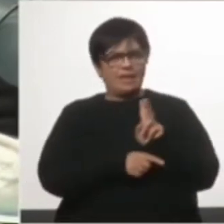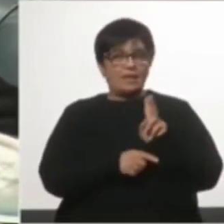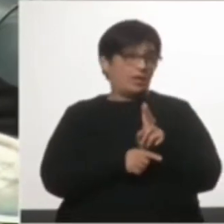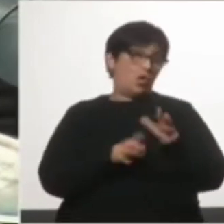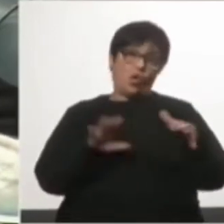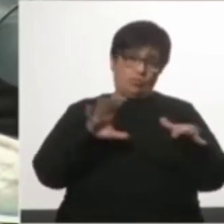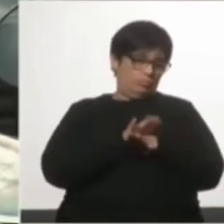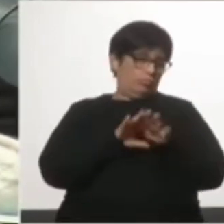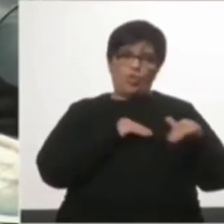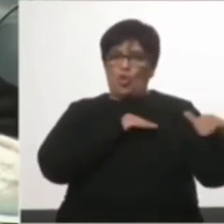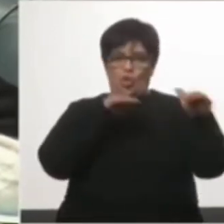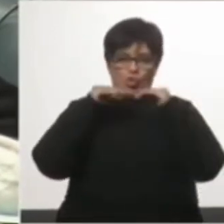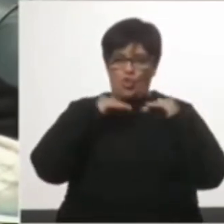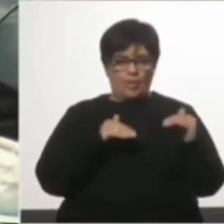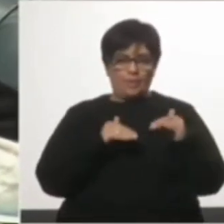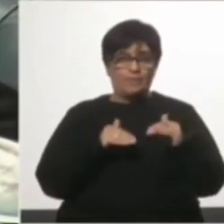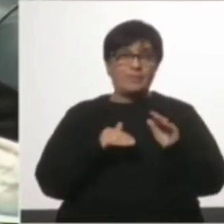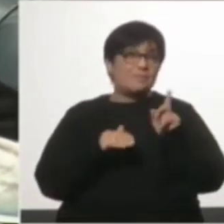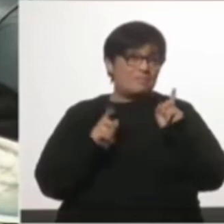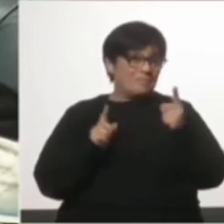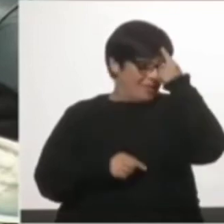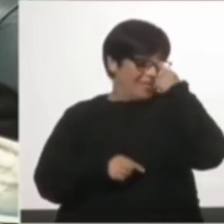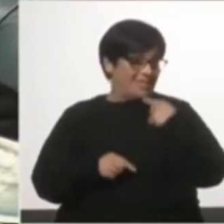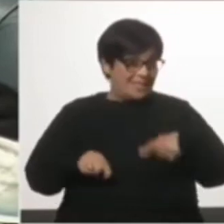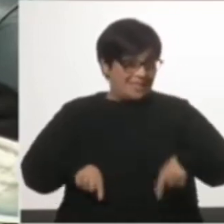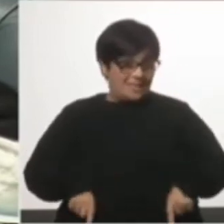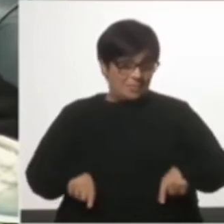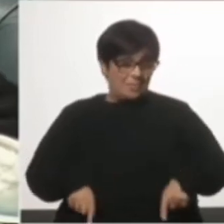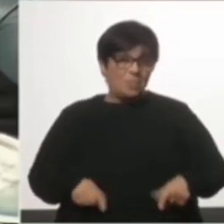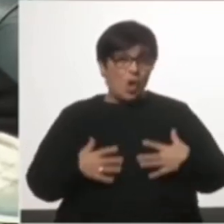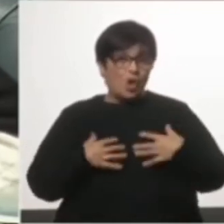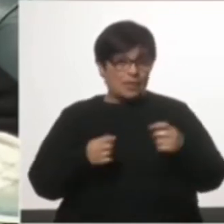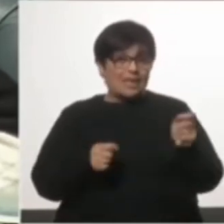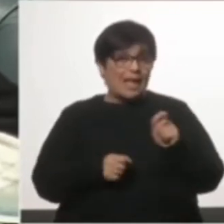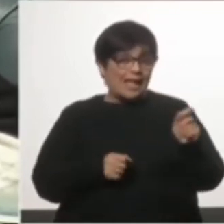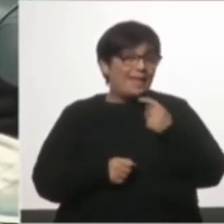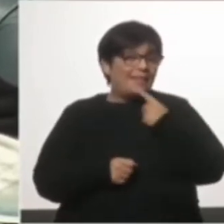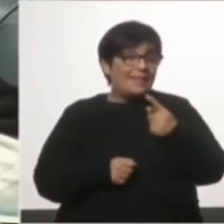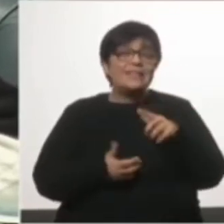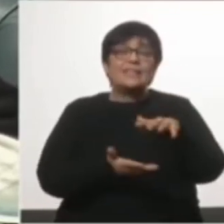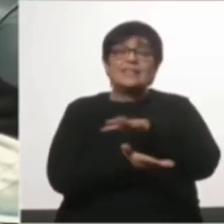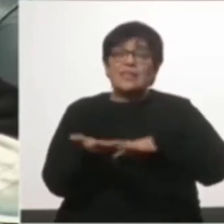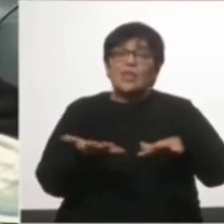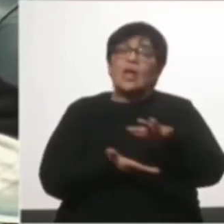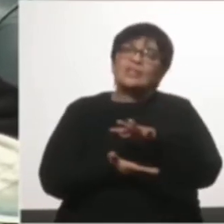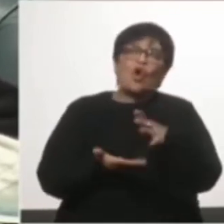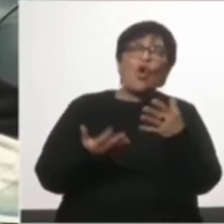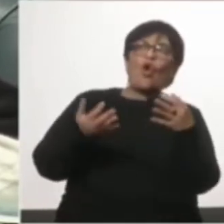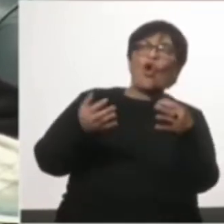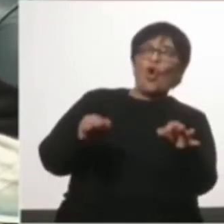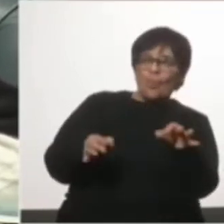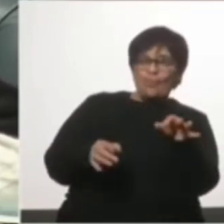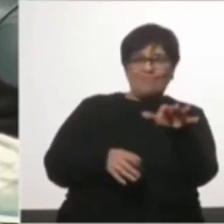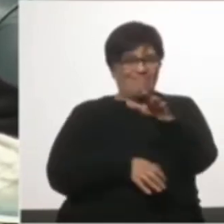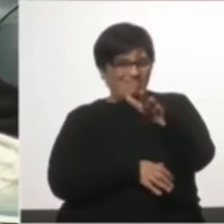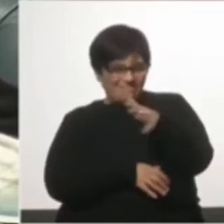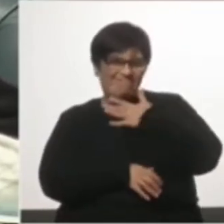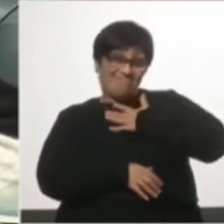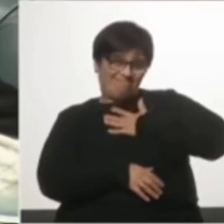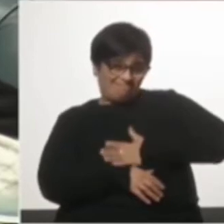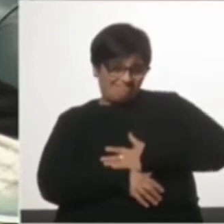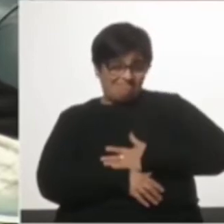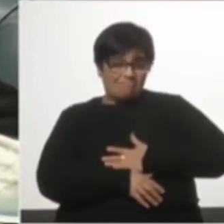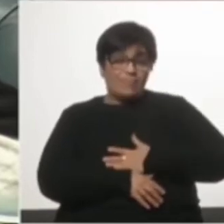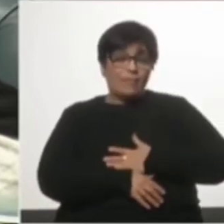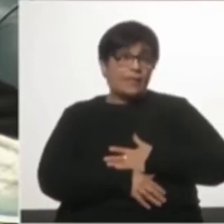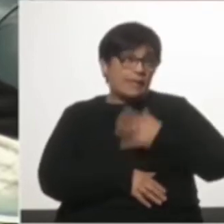compartimos. El propio ministro Salinas comentaría tiempo después: estamos en una zona de relativo confort y de cierta tranquilidad.